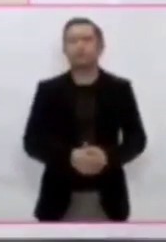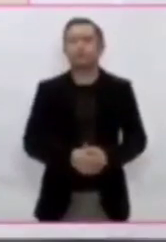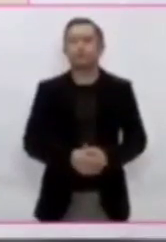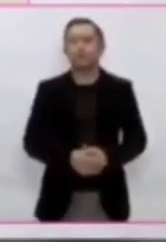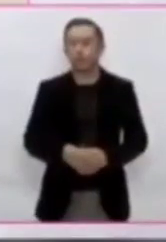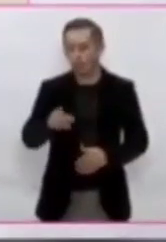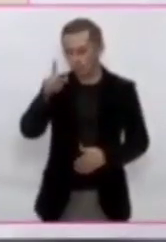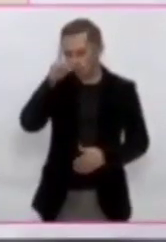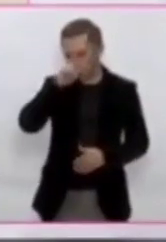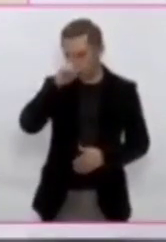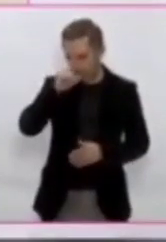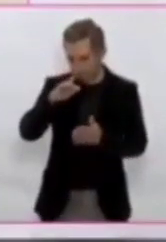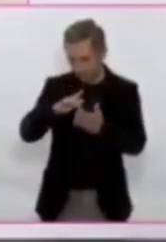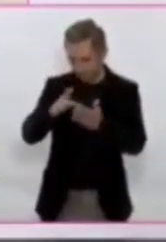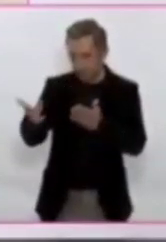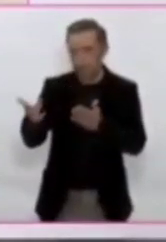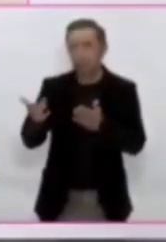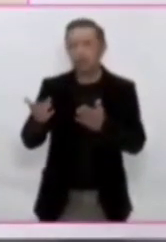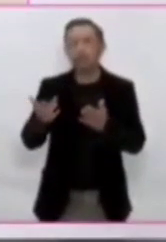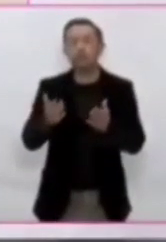Gracias, consejera. ¿Alguna